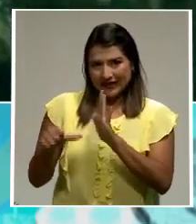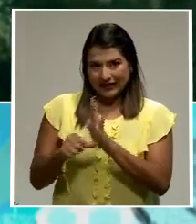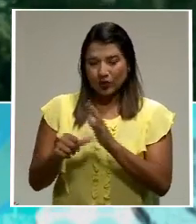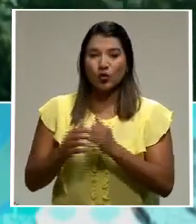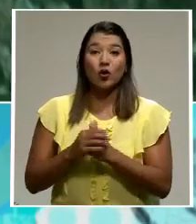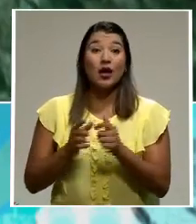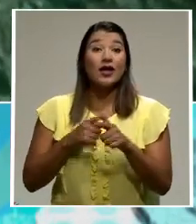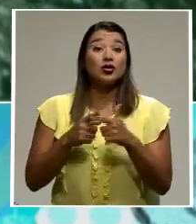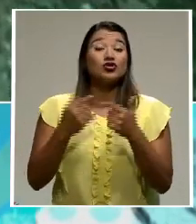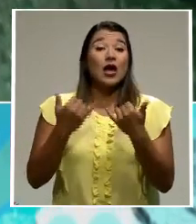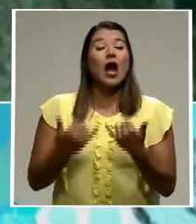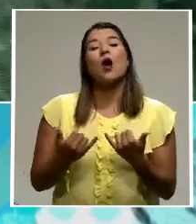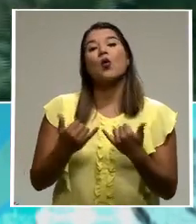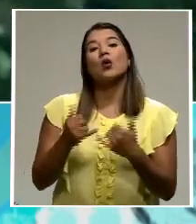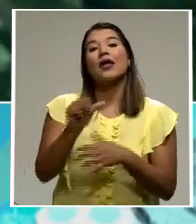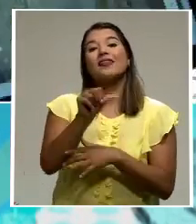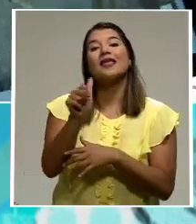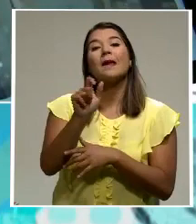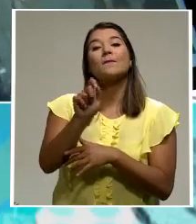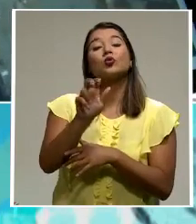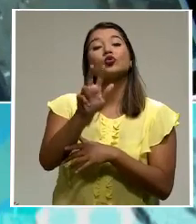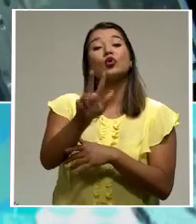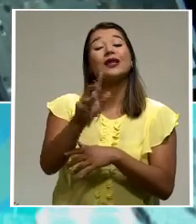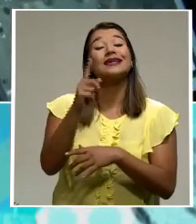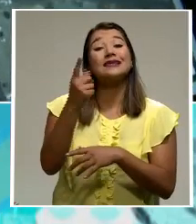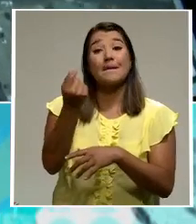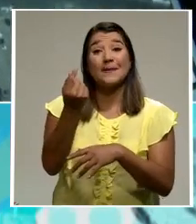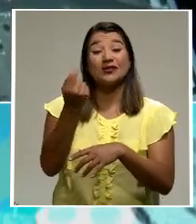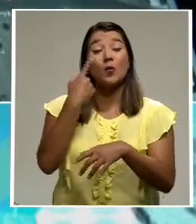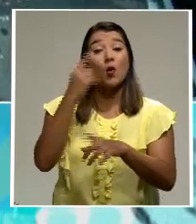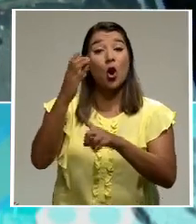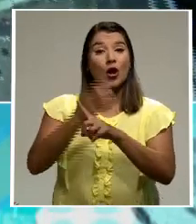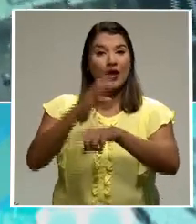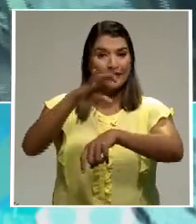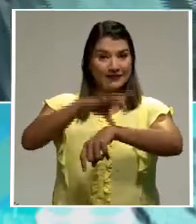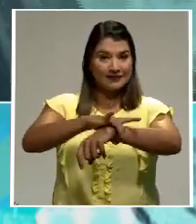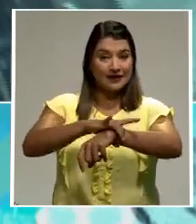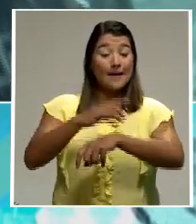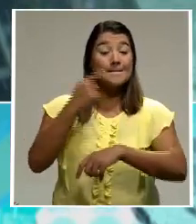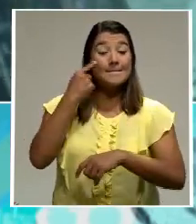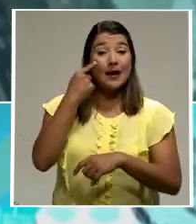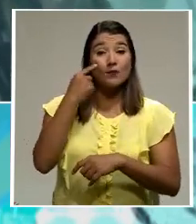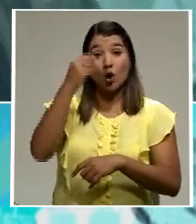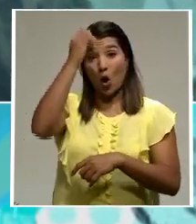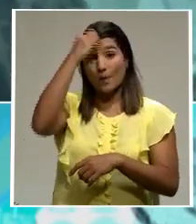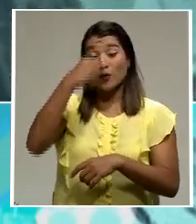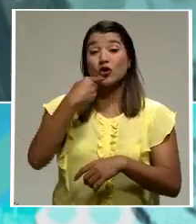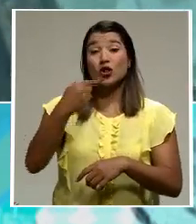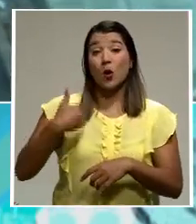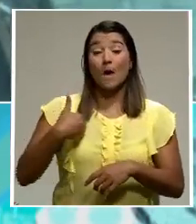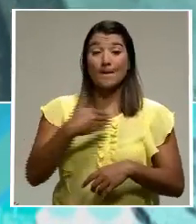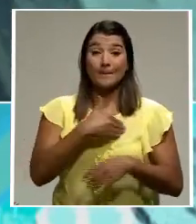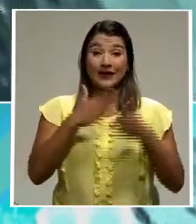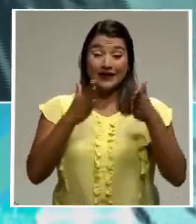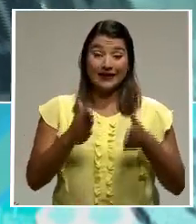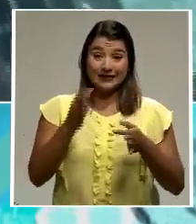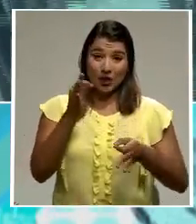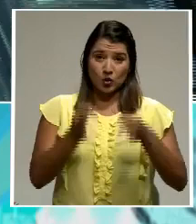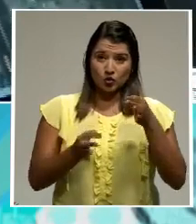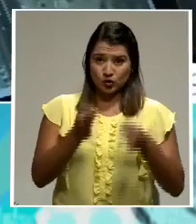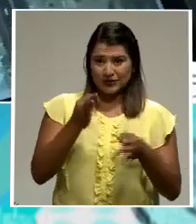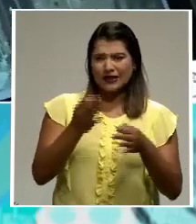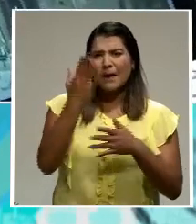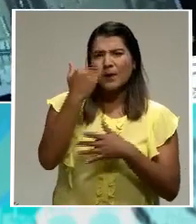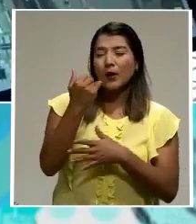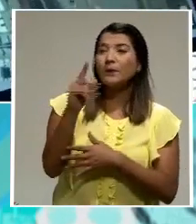$10.3 por tobillera y por día. Veamos lo que dice la jerarca sobre la consulta que se le hizo del por qué no